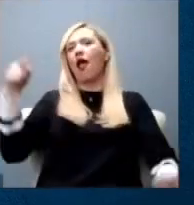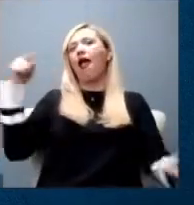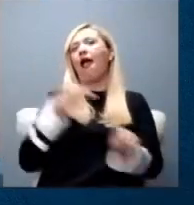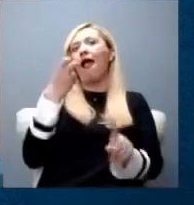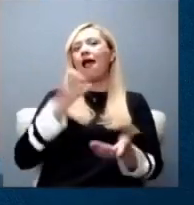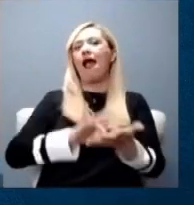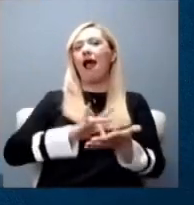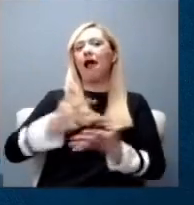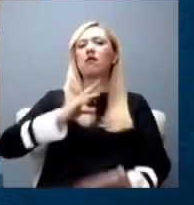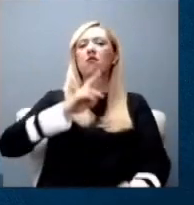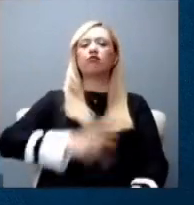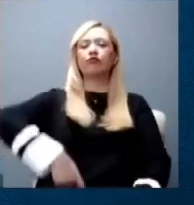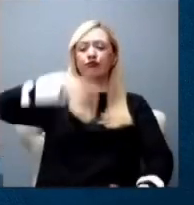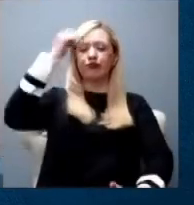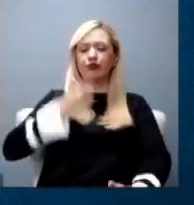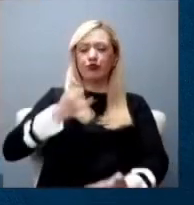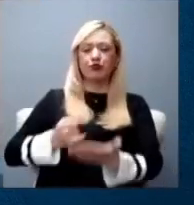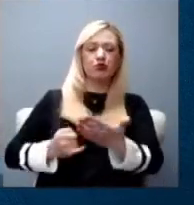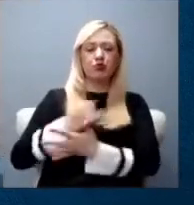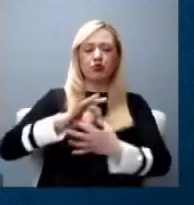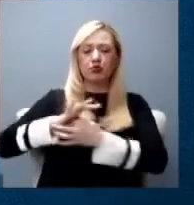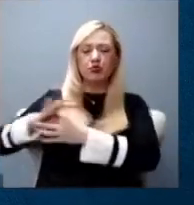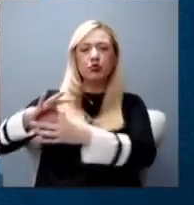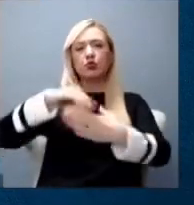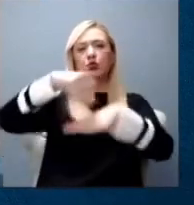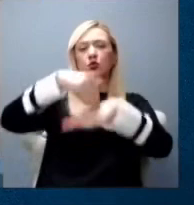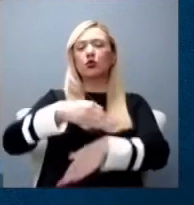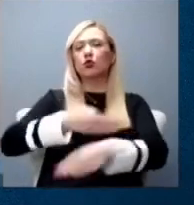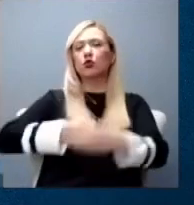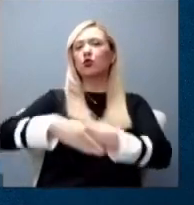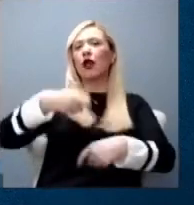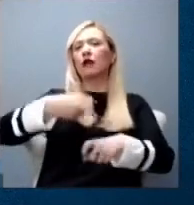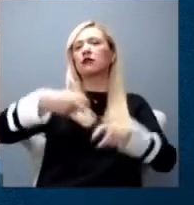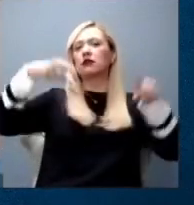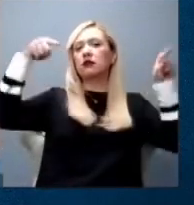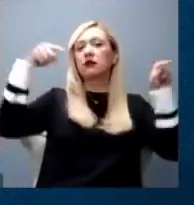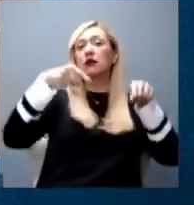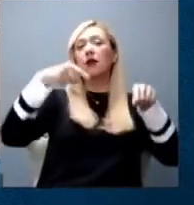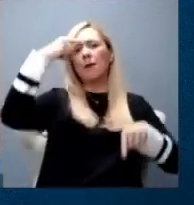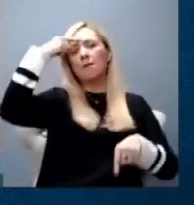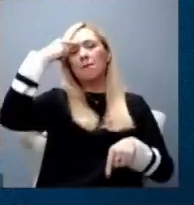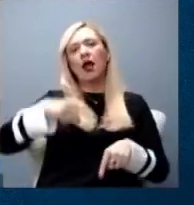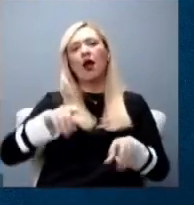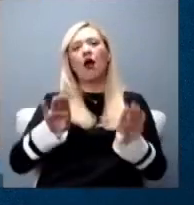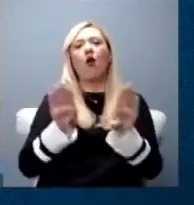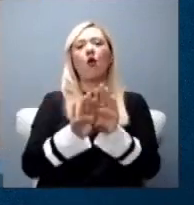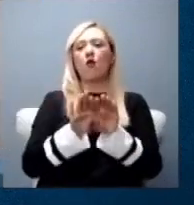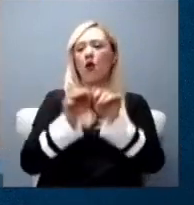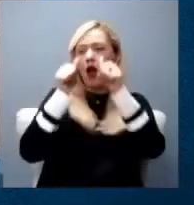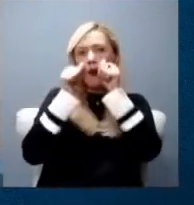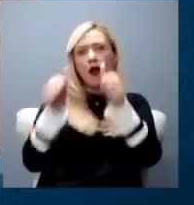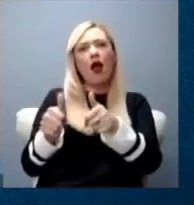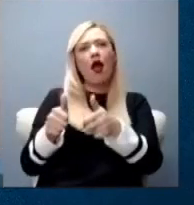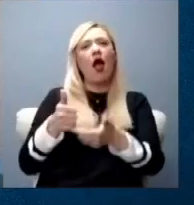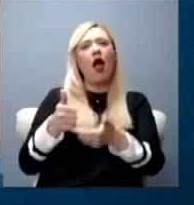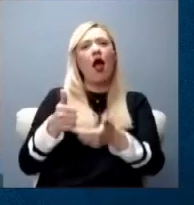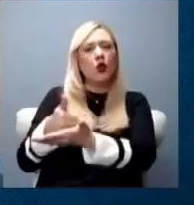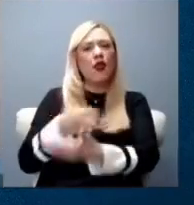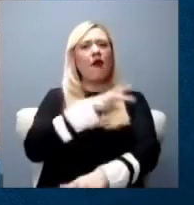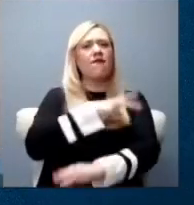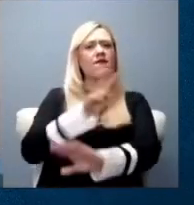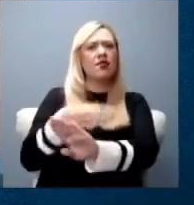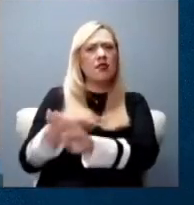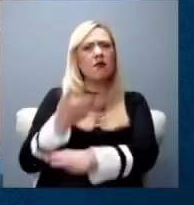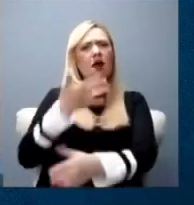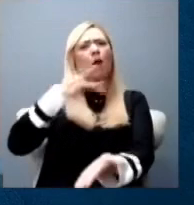jurisprudencial que ha habido hasta ahorita en el sistema interamericano, han sido fundamentales para darles un debido acompañamiento a las víctimas, para apoyar,